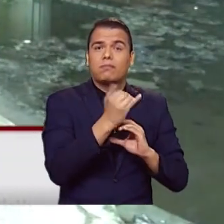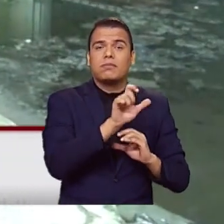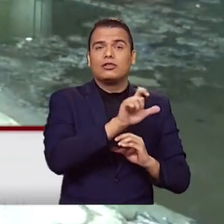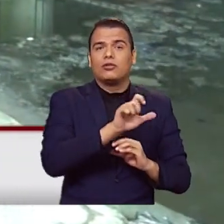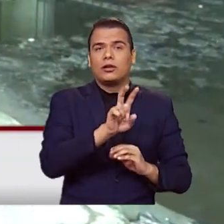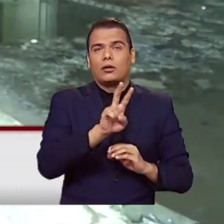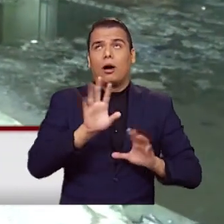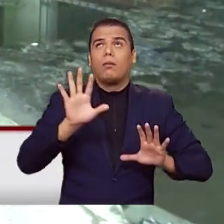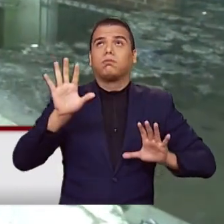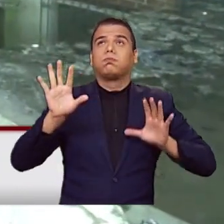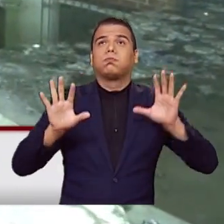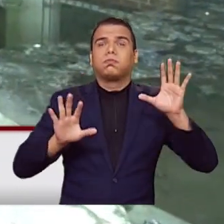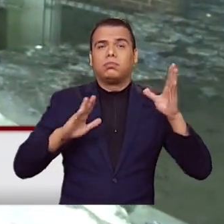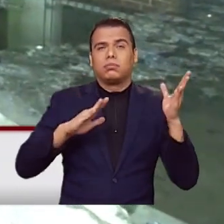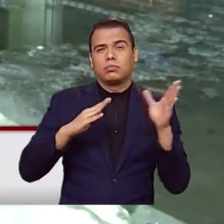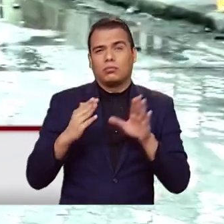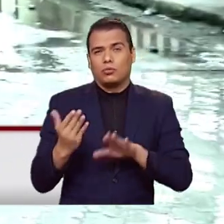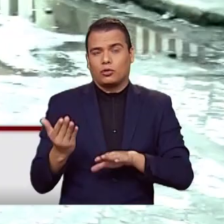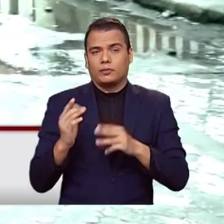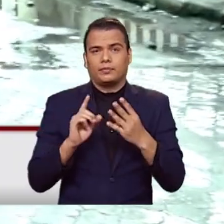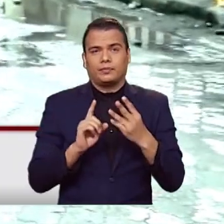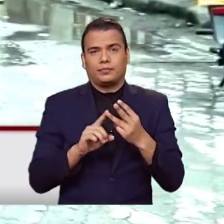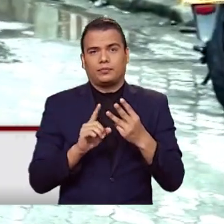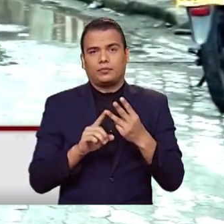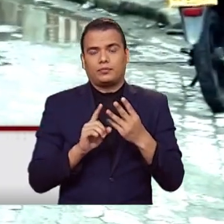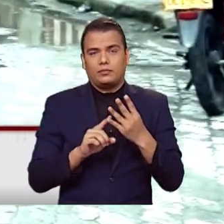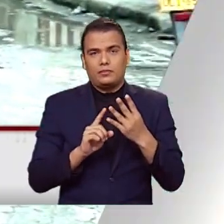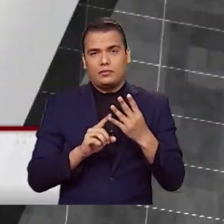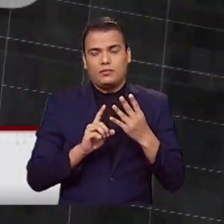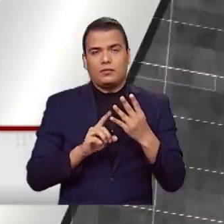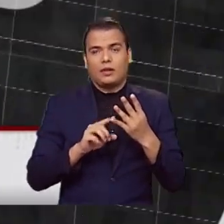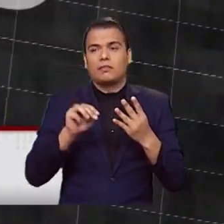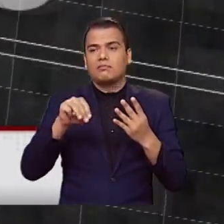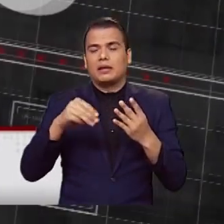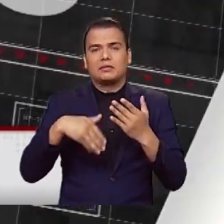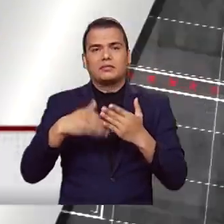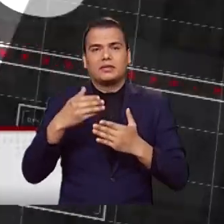Desde el martes habrá puesto de mando unificado para atender crisis de Tumaco.